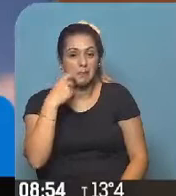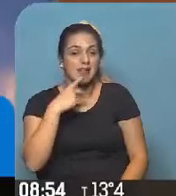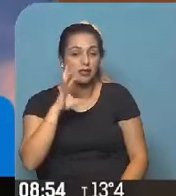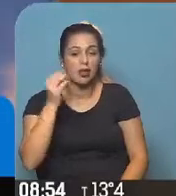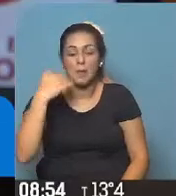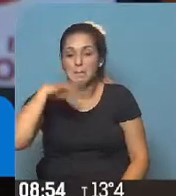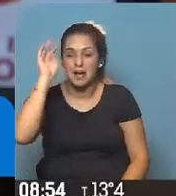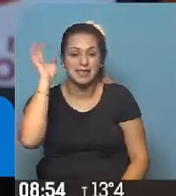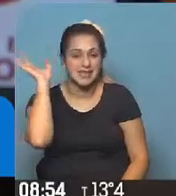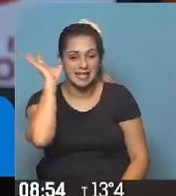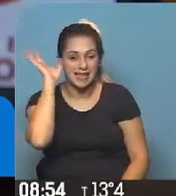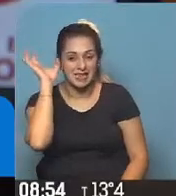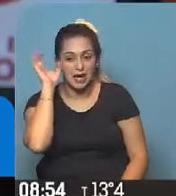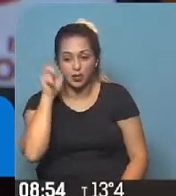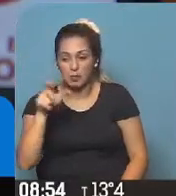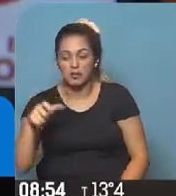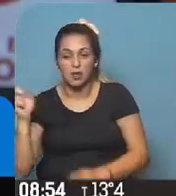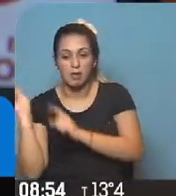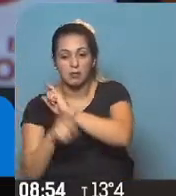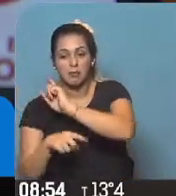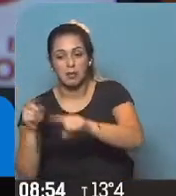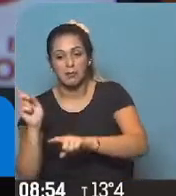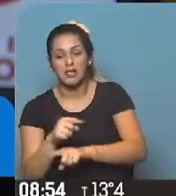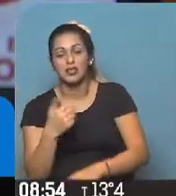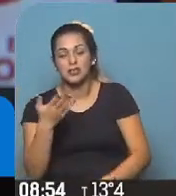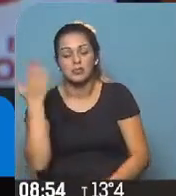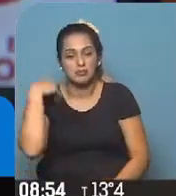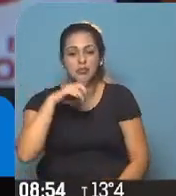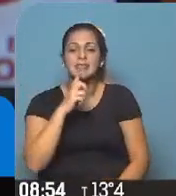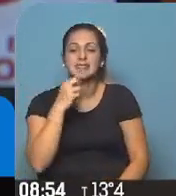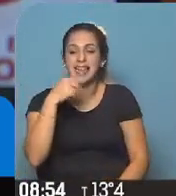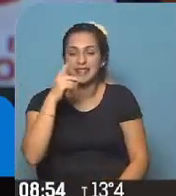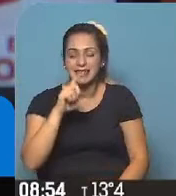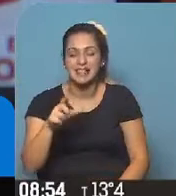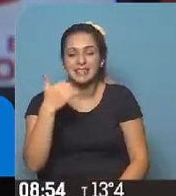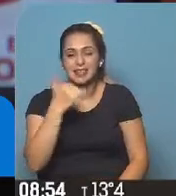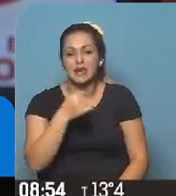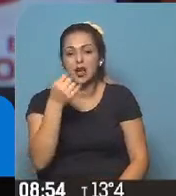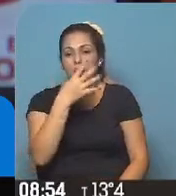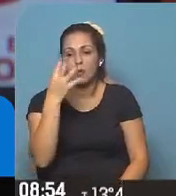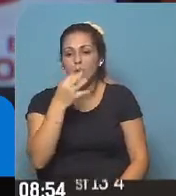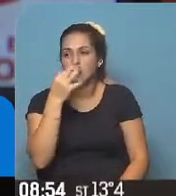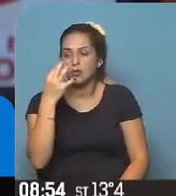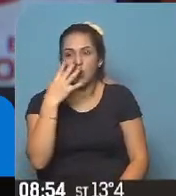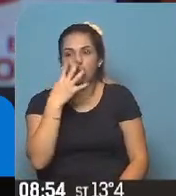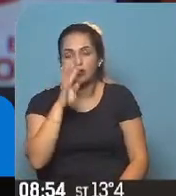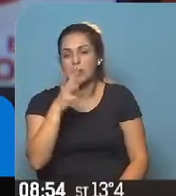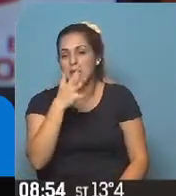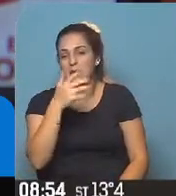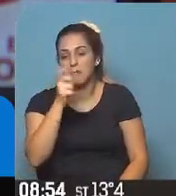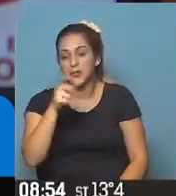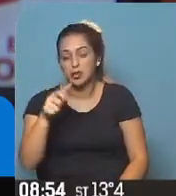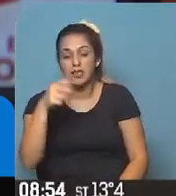medida. Exactamente. Entonces, Tandil en ese entonces tenía 4.700 y un poco más de habitantes, de los cuales unos 800